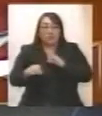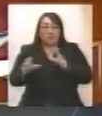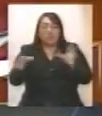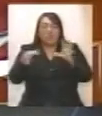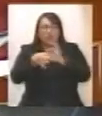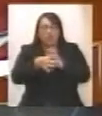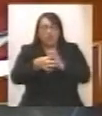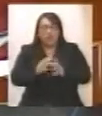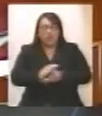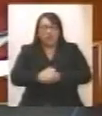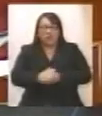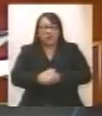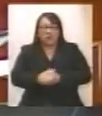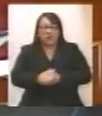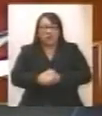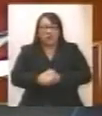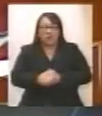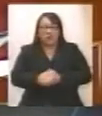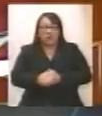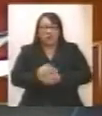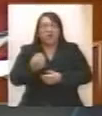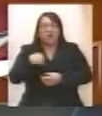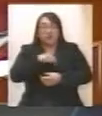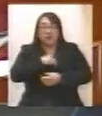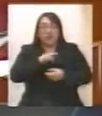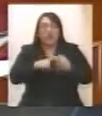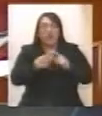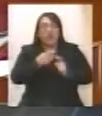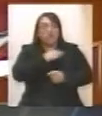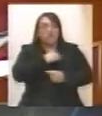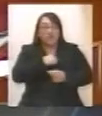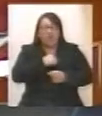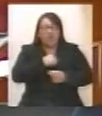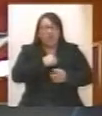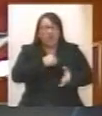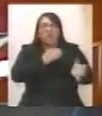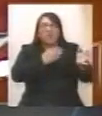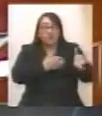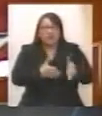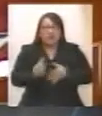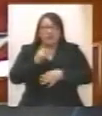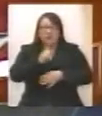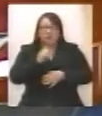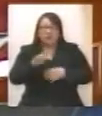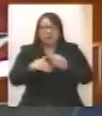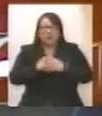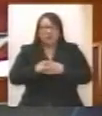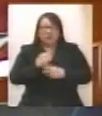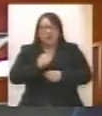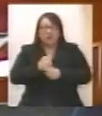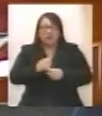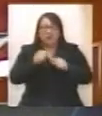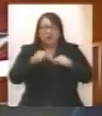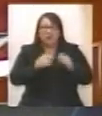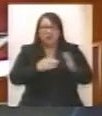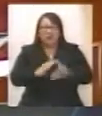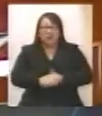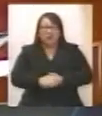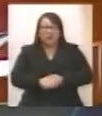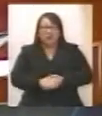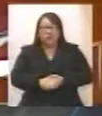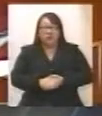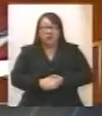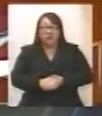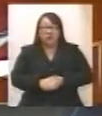hagamos juntos. Nosotros desde el Ejecutivo llevando a cabo cada una de las acciones aquí planteadas